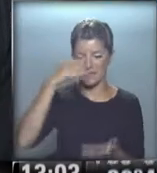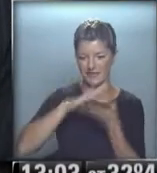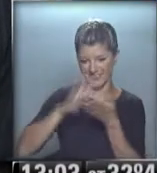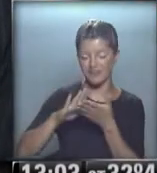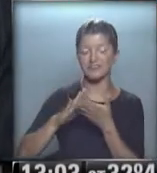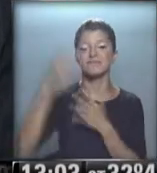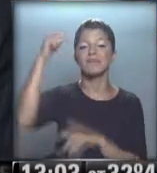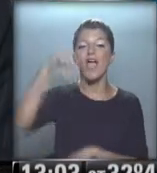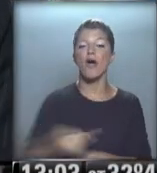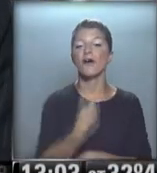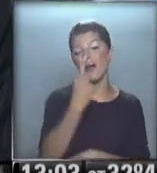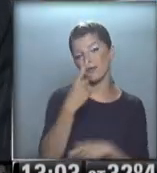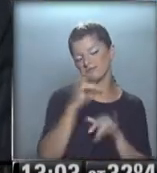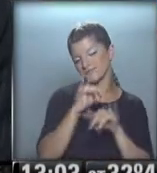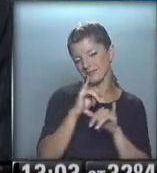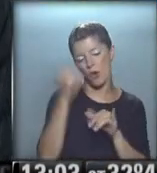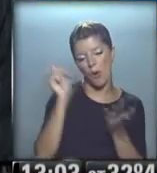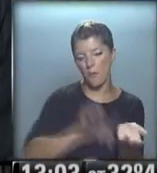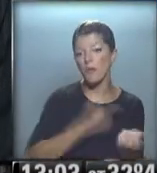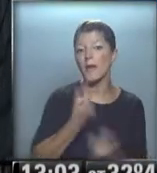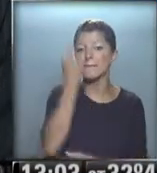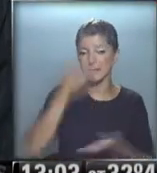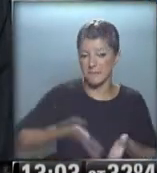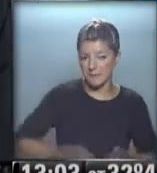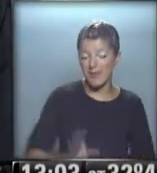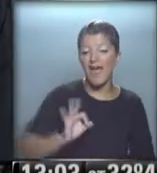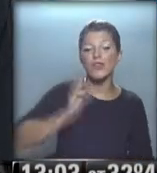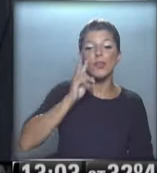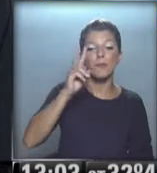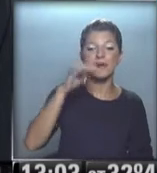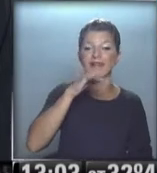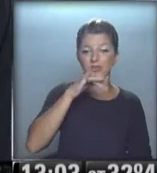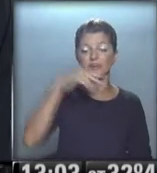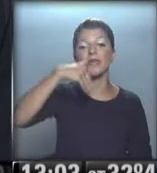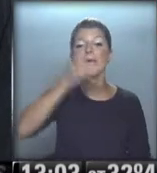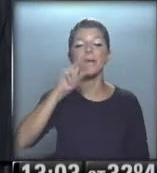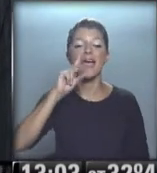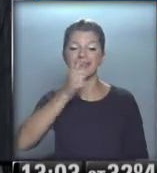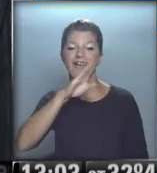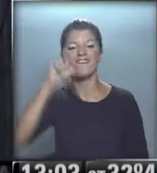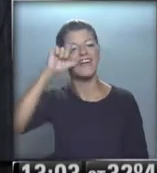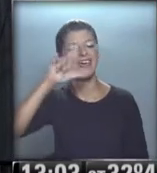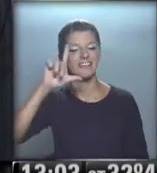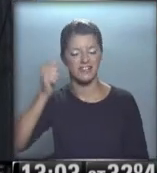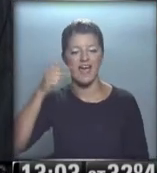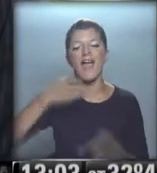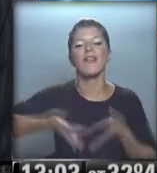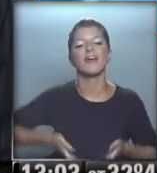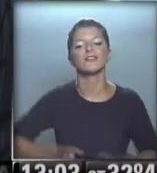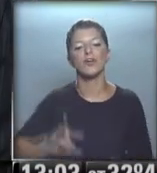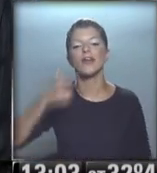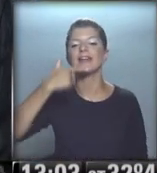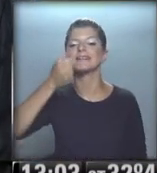Ahora un clásico del año nuevo es el primer bebé del 2014, María Bella, en la ciudad de Buenos Aires. Nació en la maternidad